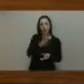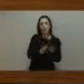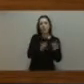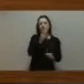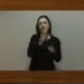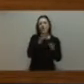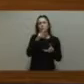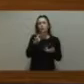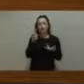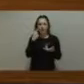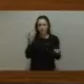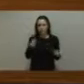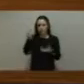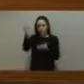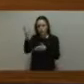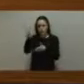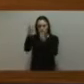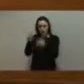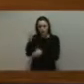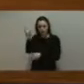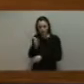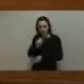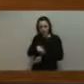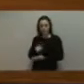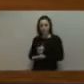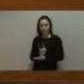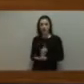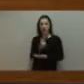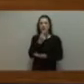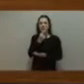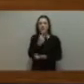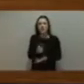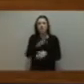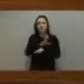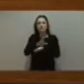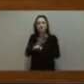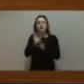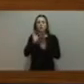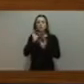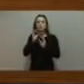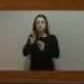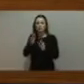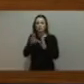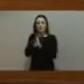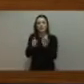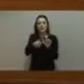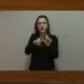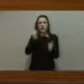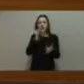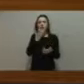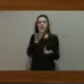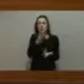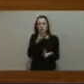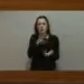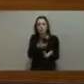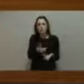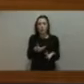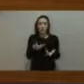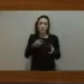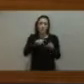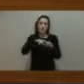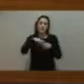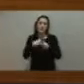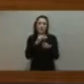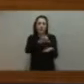a esta Junta a decir que su consejería es ejemplo de participación ciudadana y de información? Hombre,